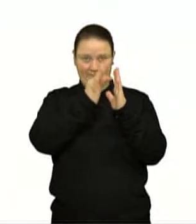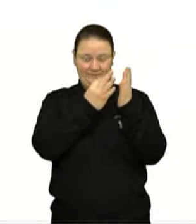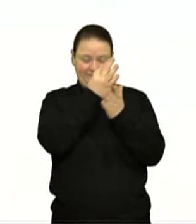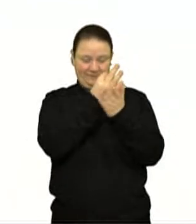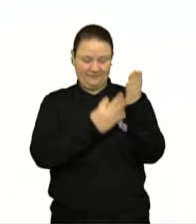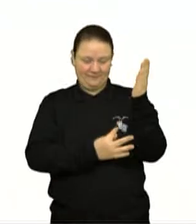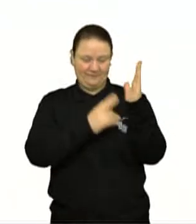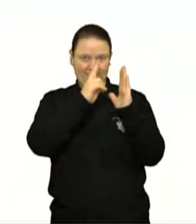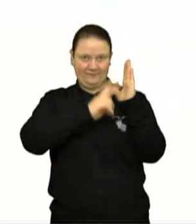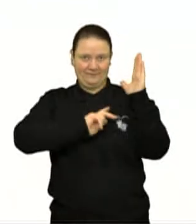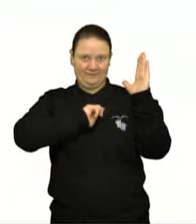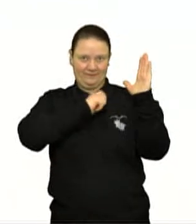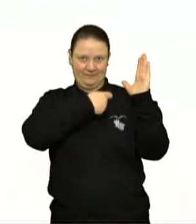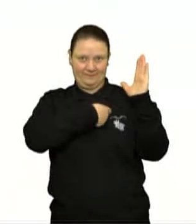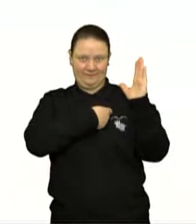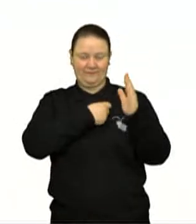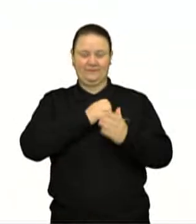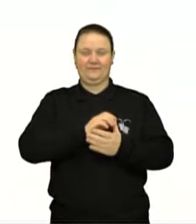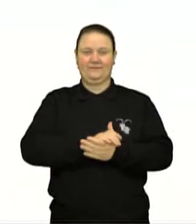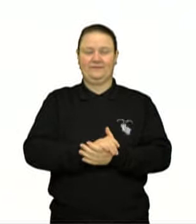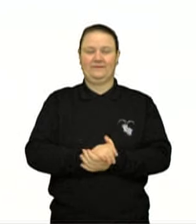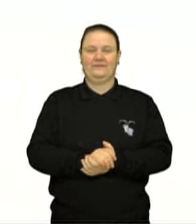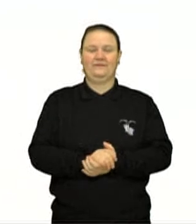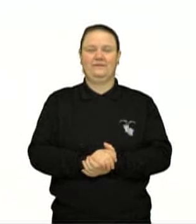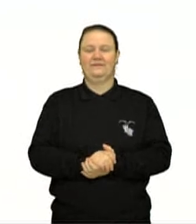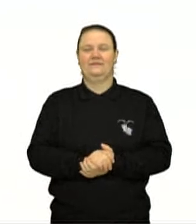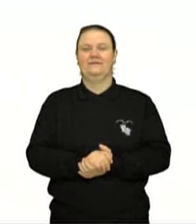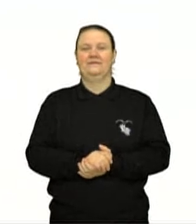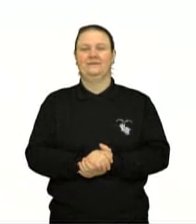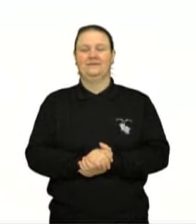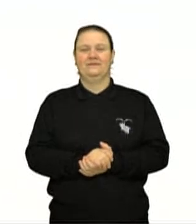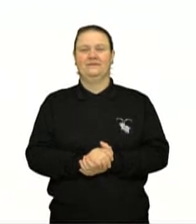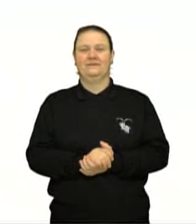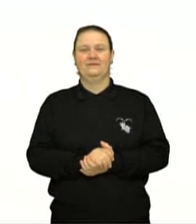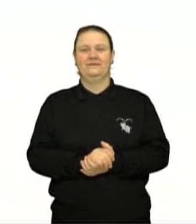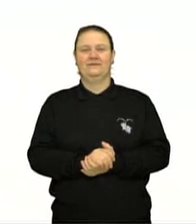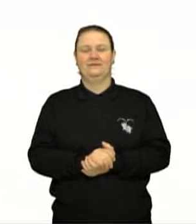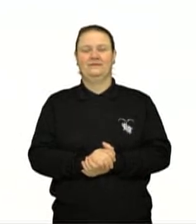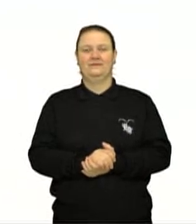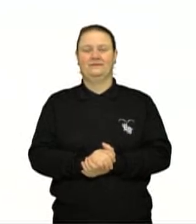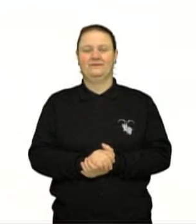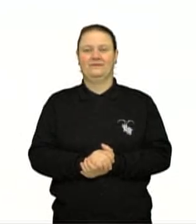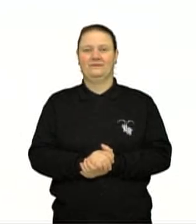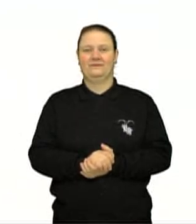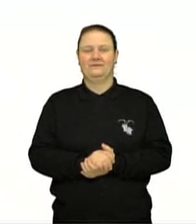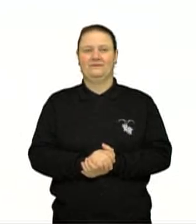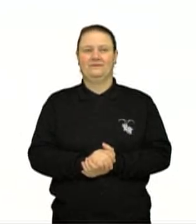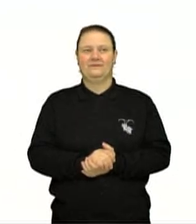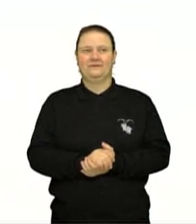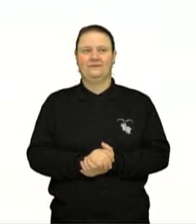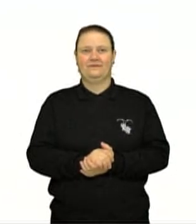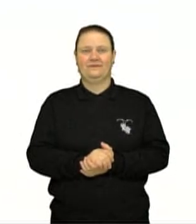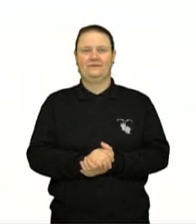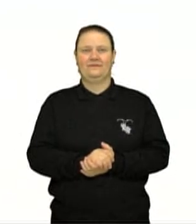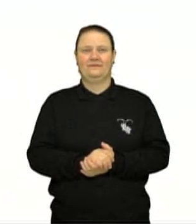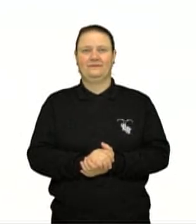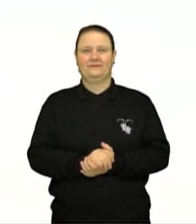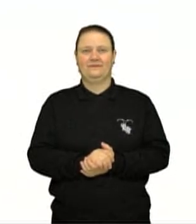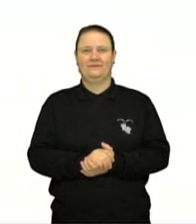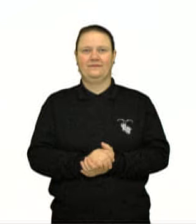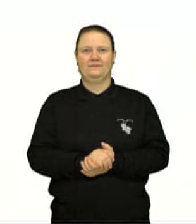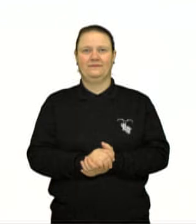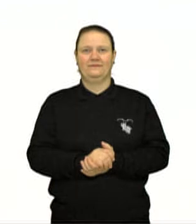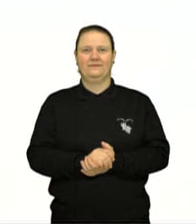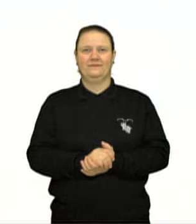se levantan a las 6 de la mañana para hacer una ruta por la Pampa. El grupo está formado por argentinos y